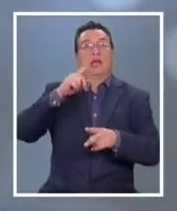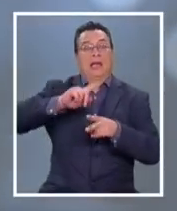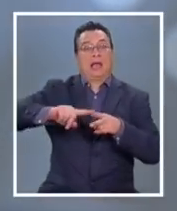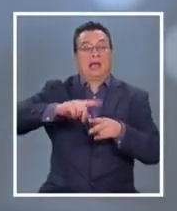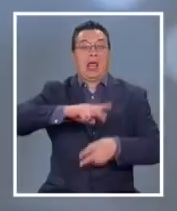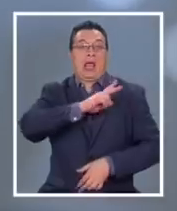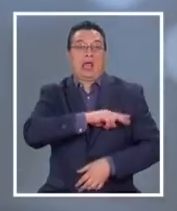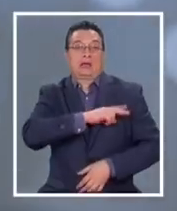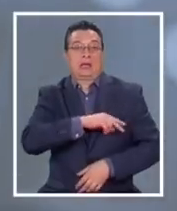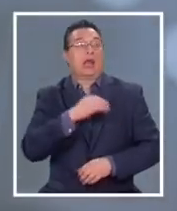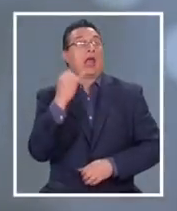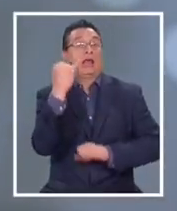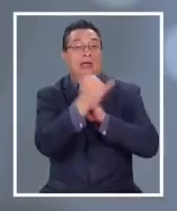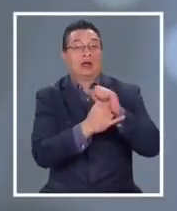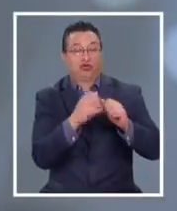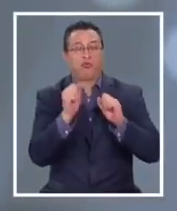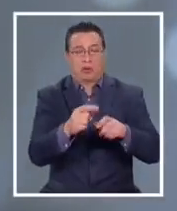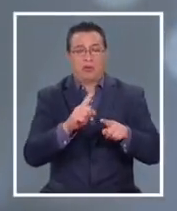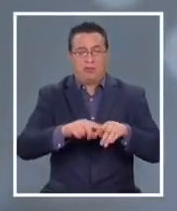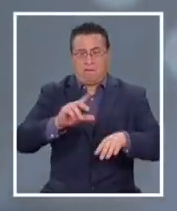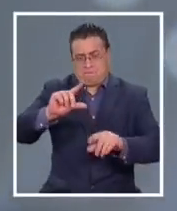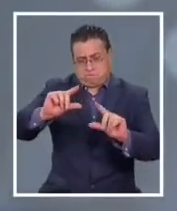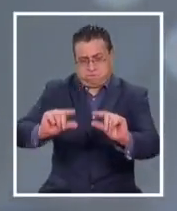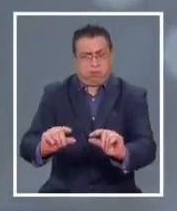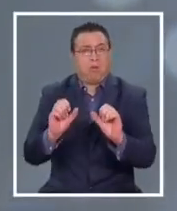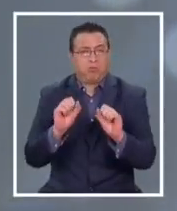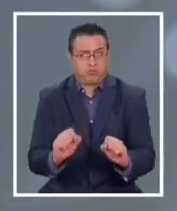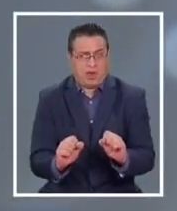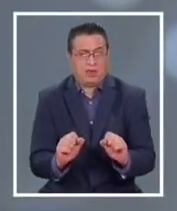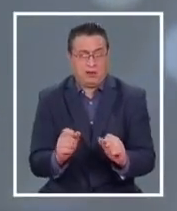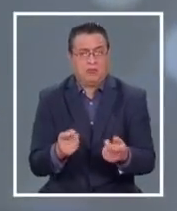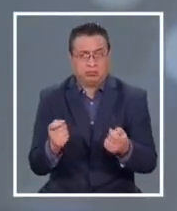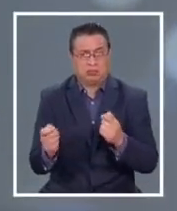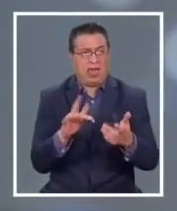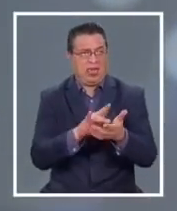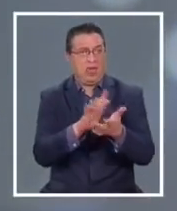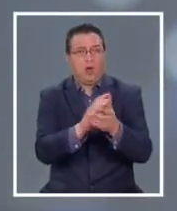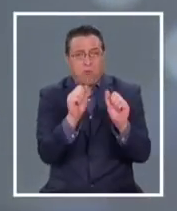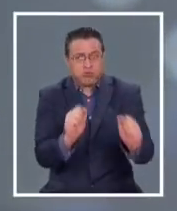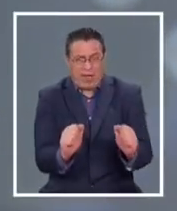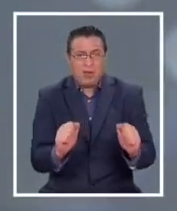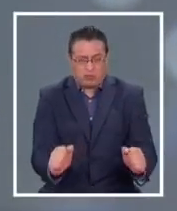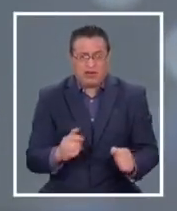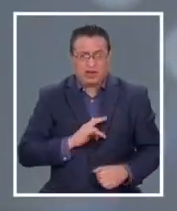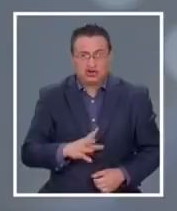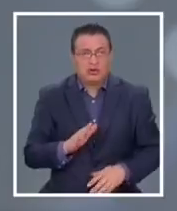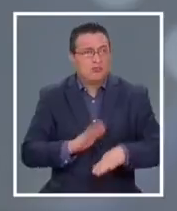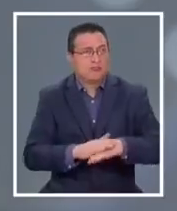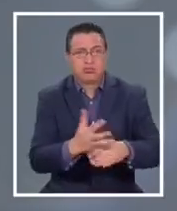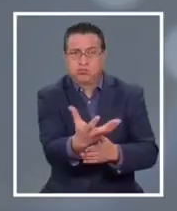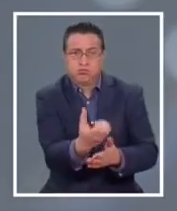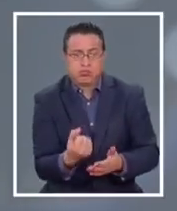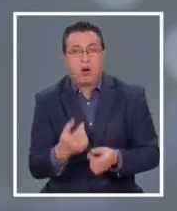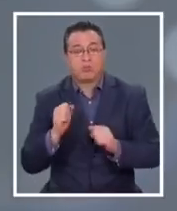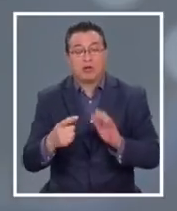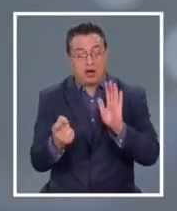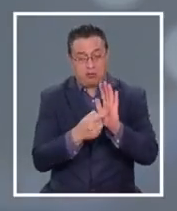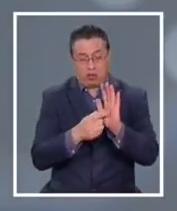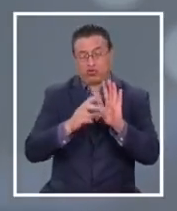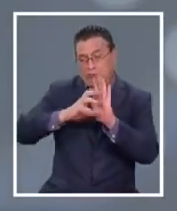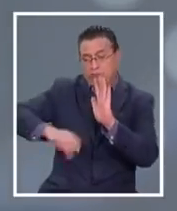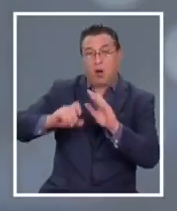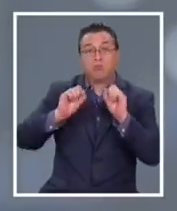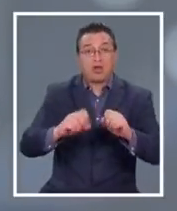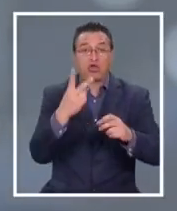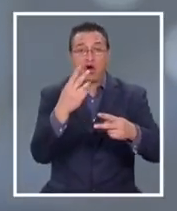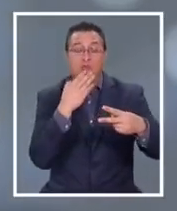bajas en los mercados internacionales. Tenemos un espacio para generar deuda. Tenemos un espacio para terminar con exenciones. Nosotros propusimos